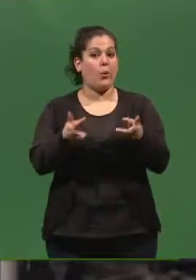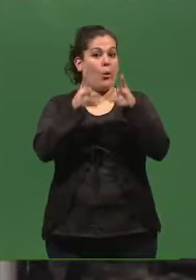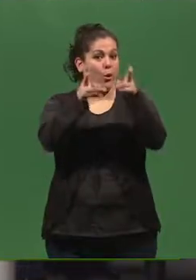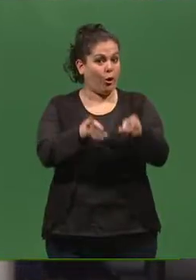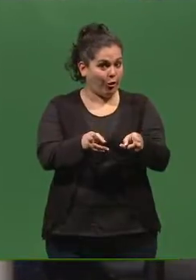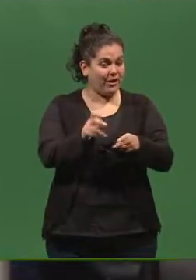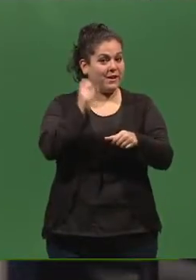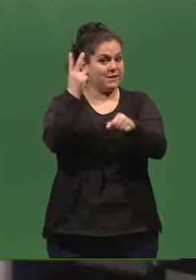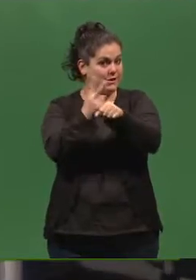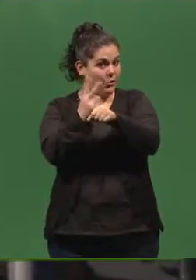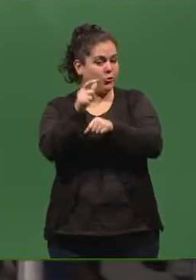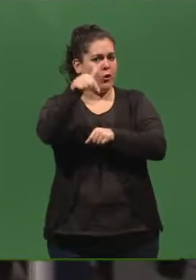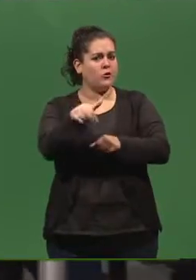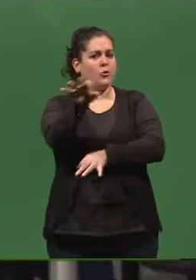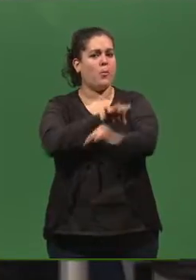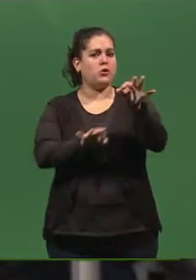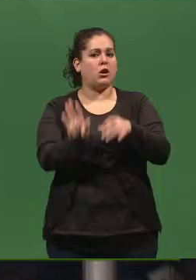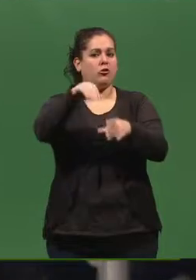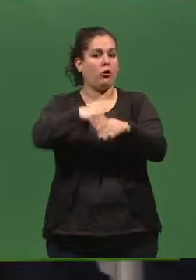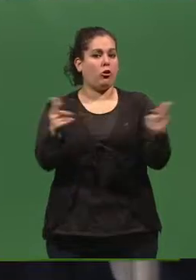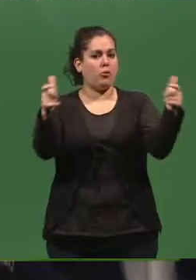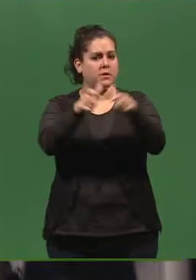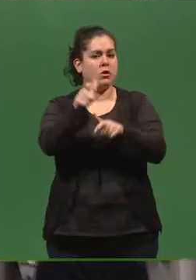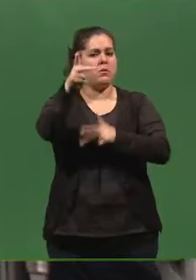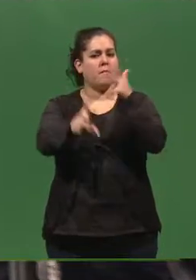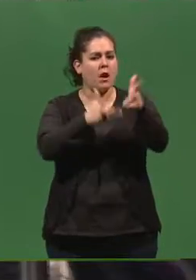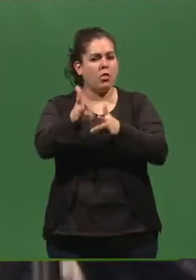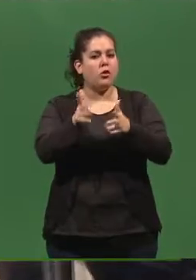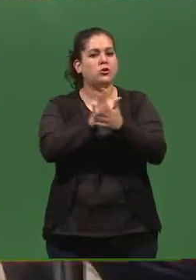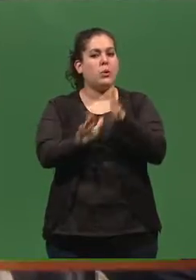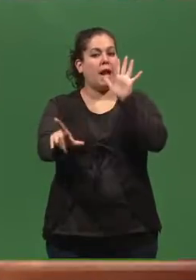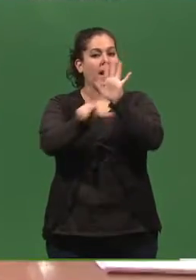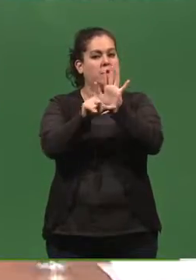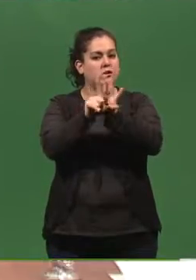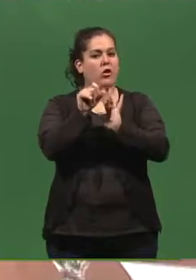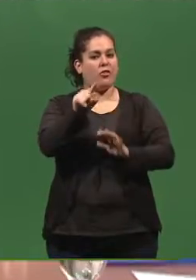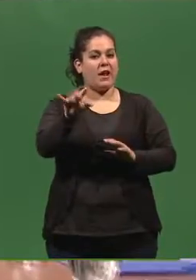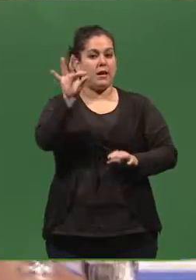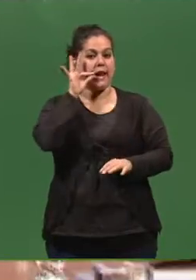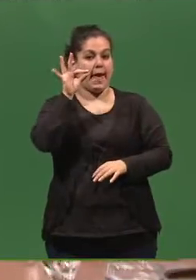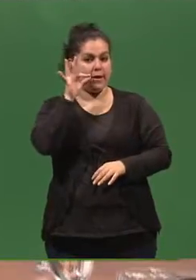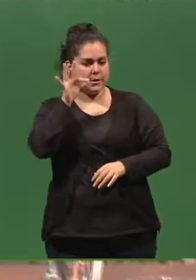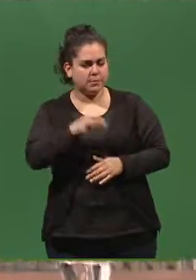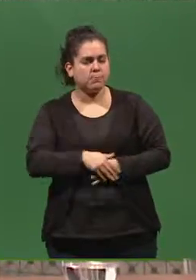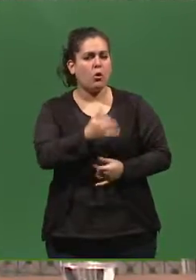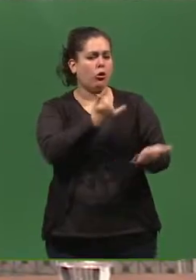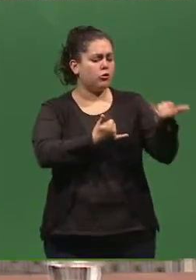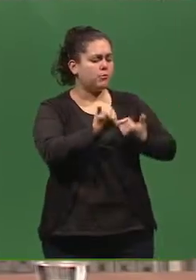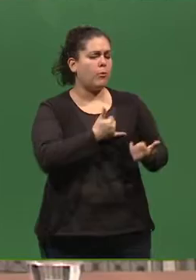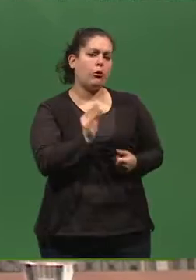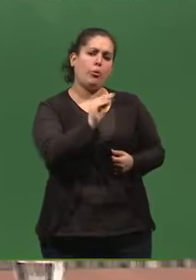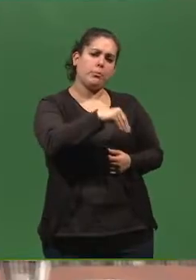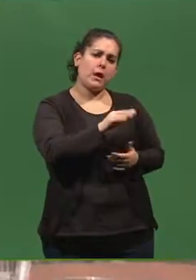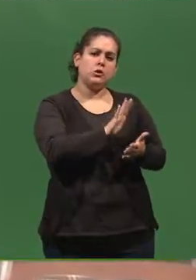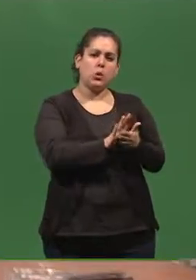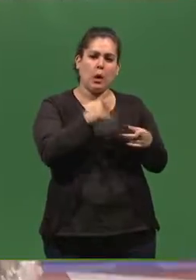Nuevo bloque, segundo bloque, esto es Proyecto en Comisión. Estamos hablando sobre la legalización del cannabis. Bueno, Daniel, contame un poco más del proyecto,